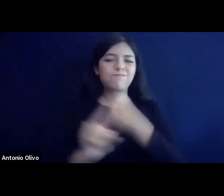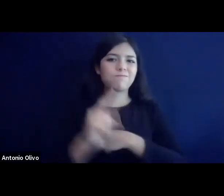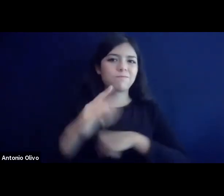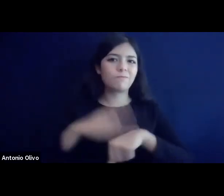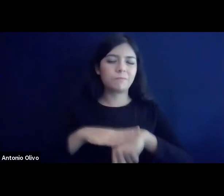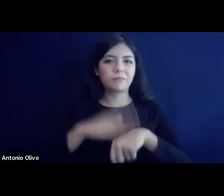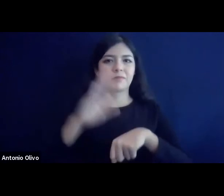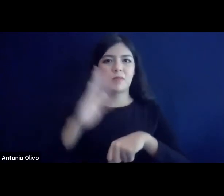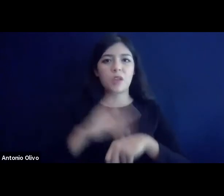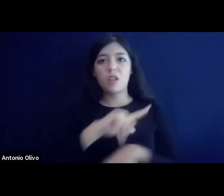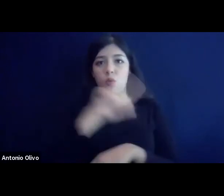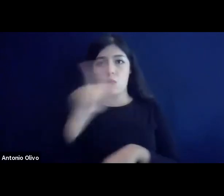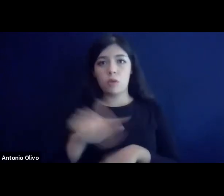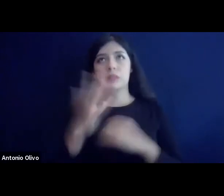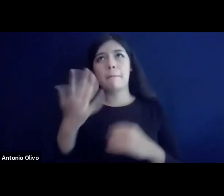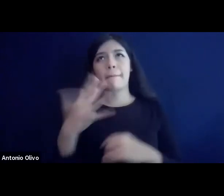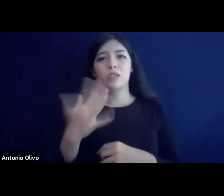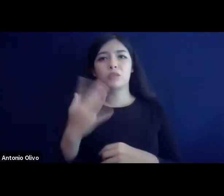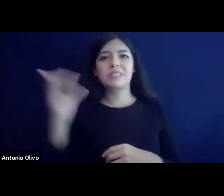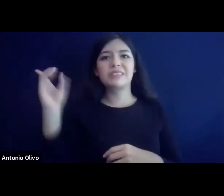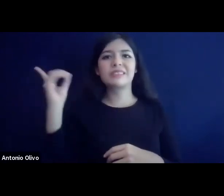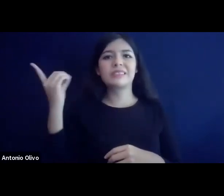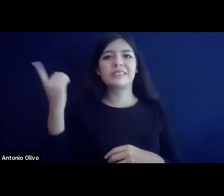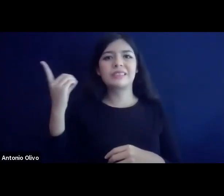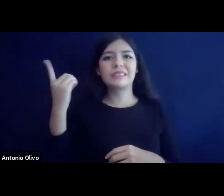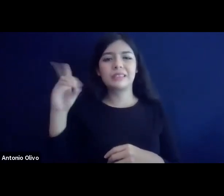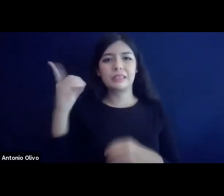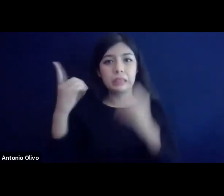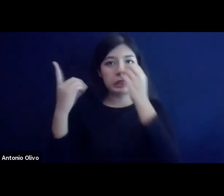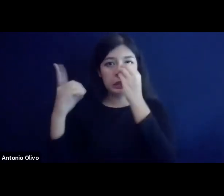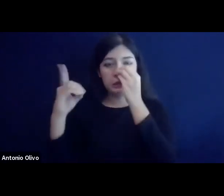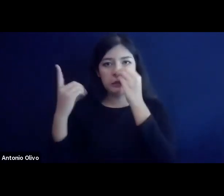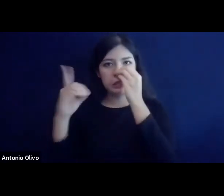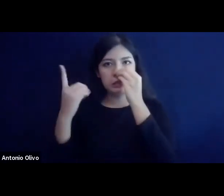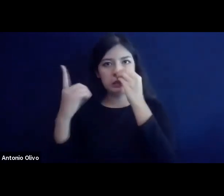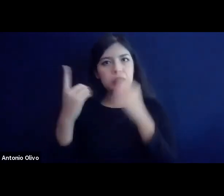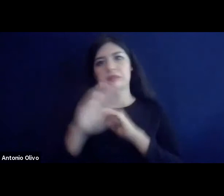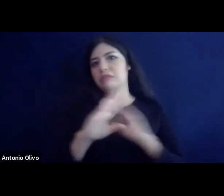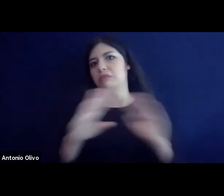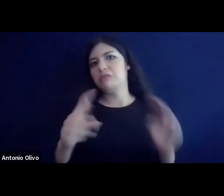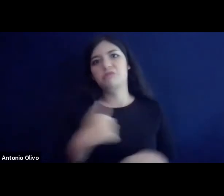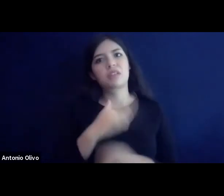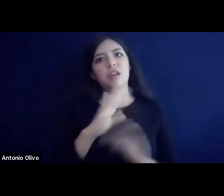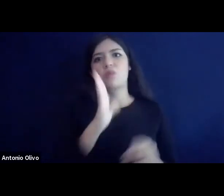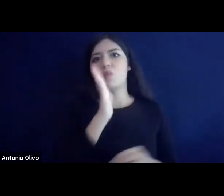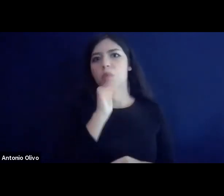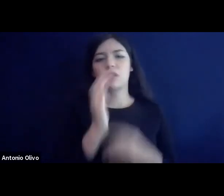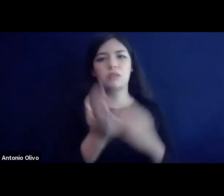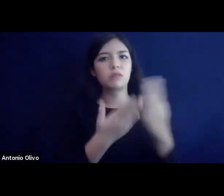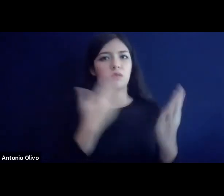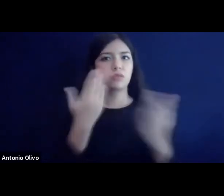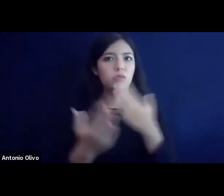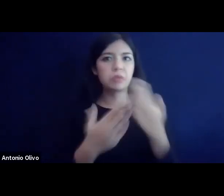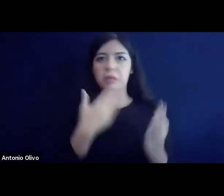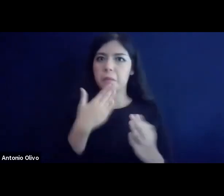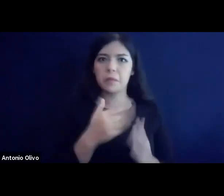finales de año, en diciembre, después de que yo ya había hasta reprobado materias porque no podía seguir las clases,